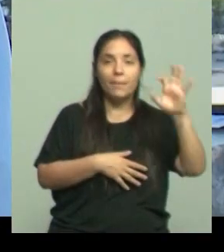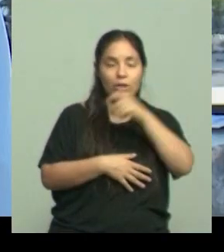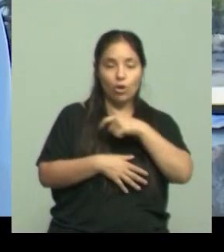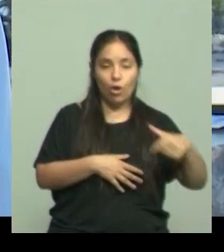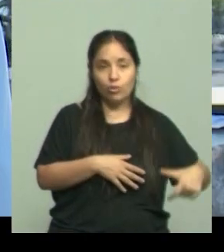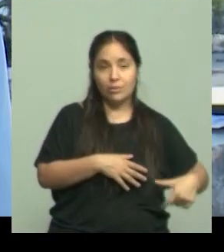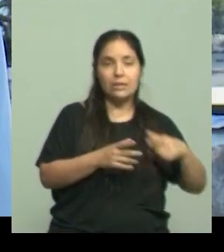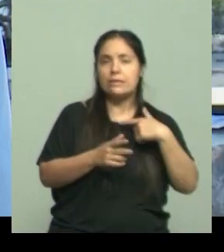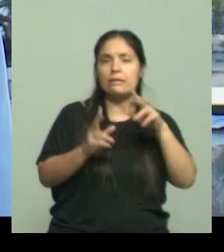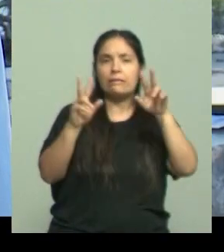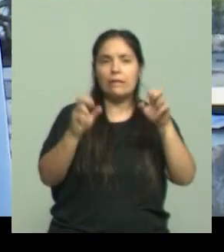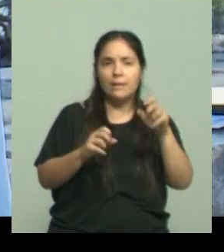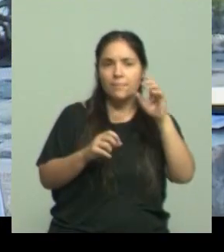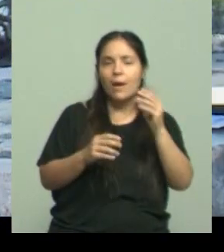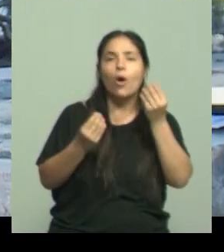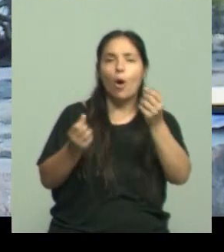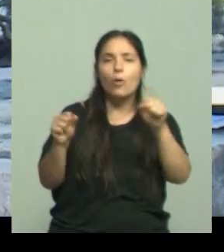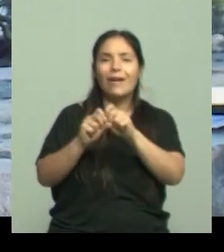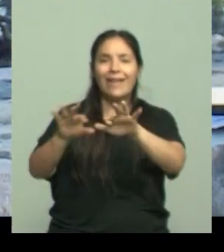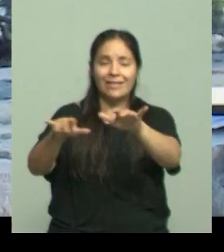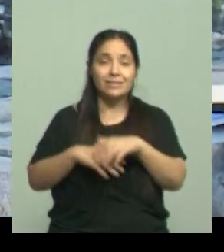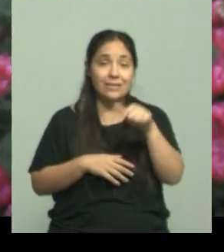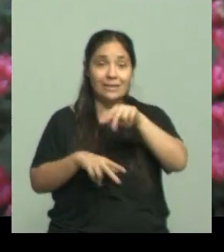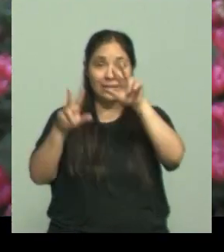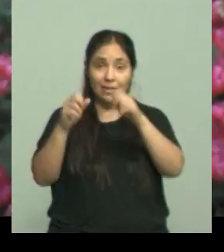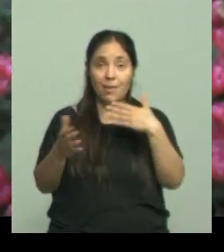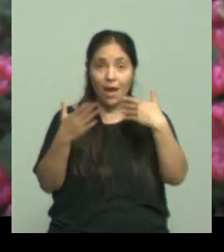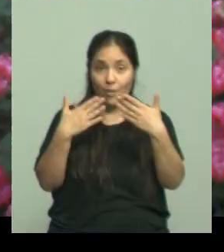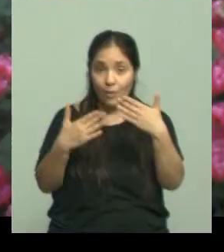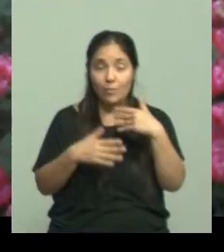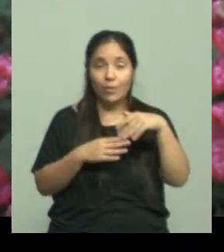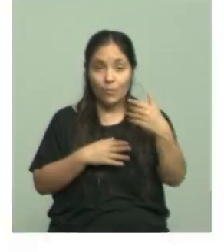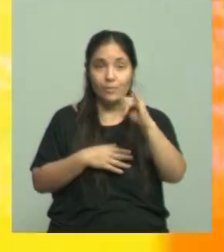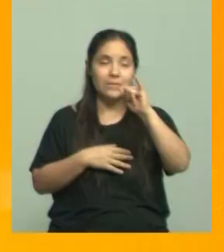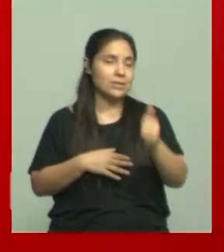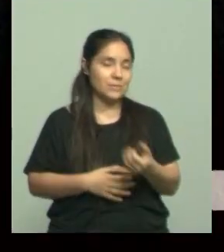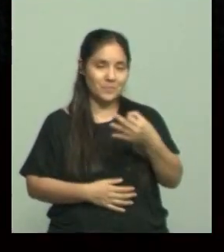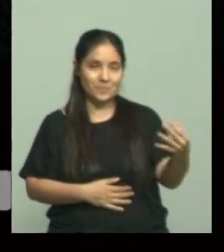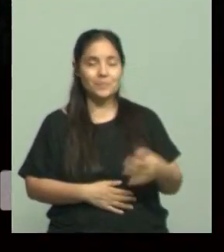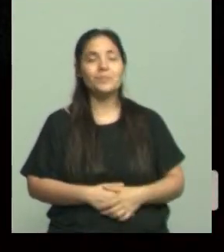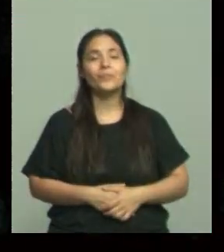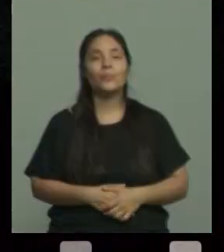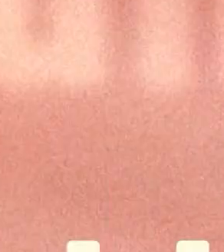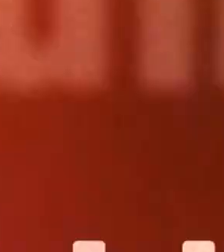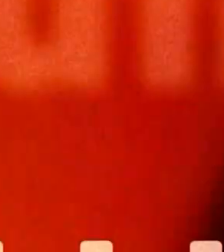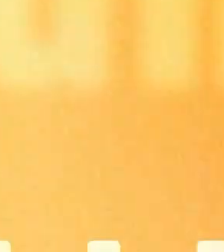bloque te voy a pedir que profundicemos un poquito más en eso. Bueno, con gusto, dale, si puedo lo hacemos. Bien.